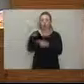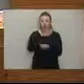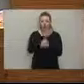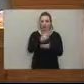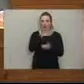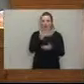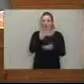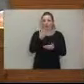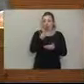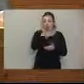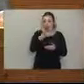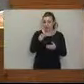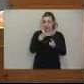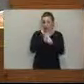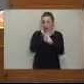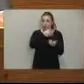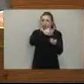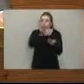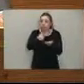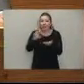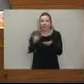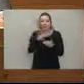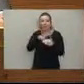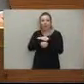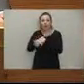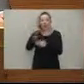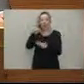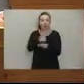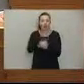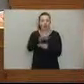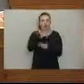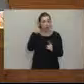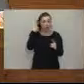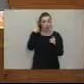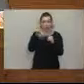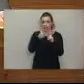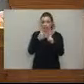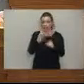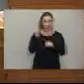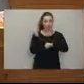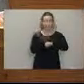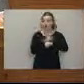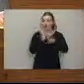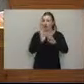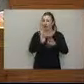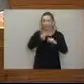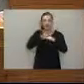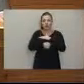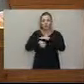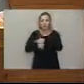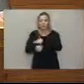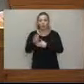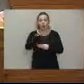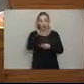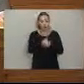de los trabajadores que despiden. Precisamente este es el objetivo de este fondo, la recolocación. Es